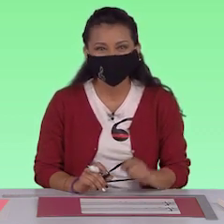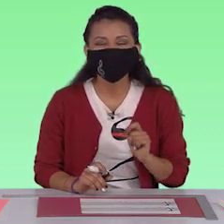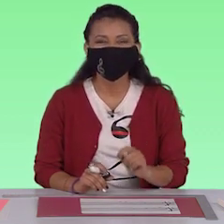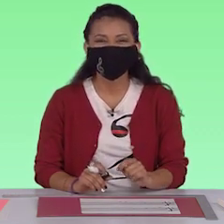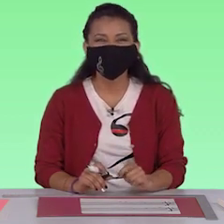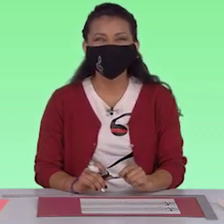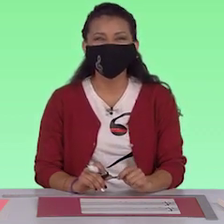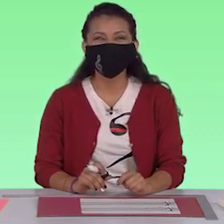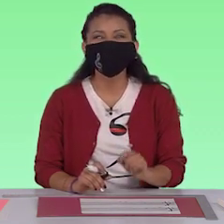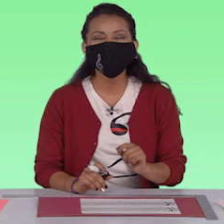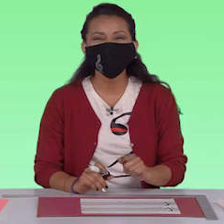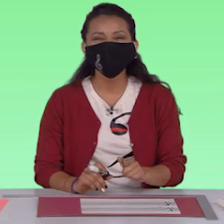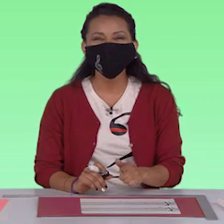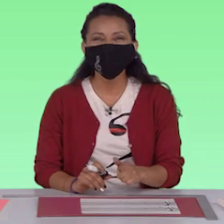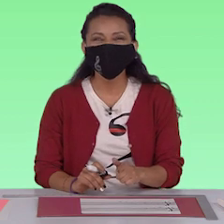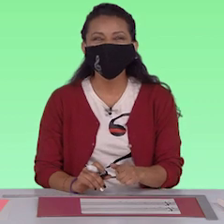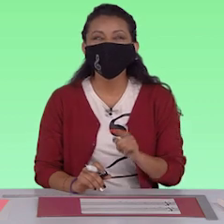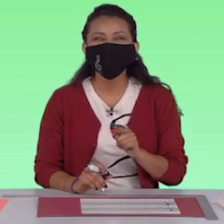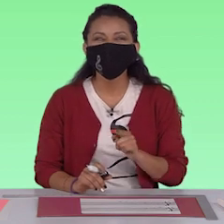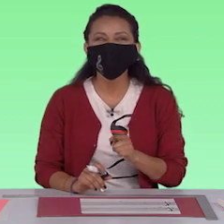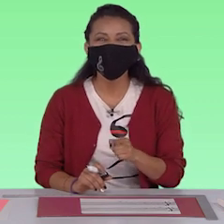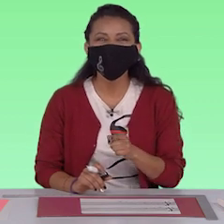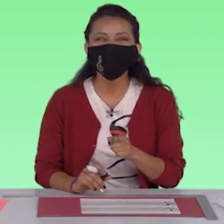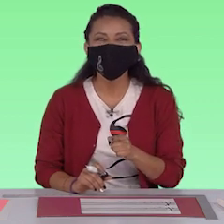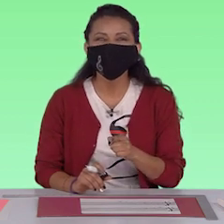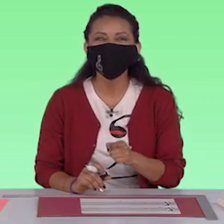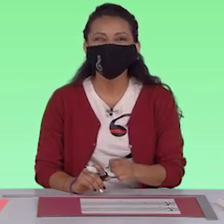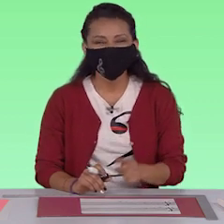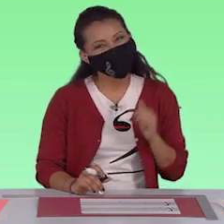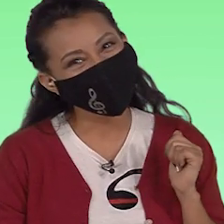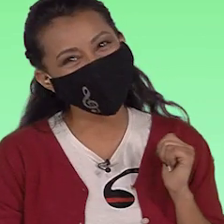re, re, mi, fa.